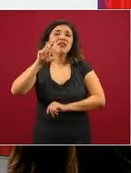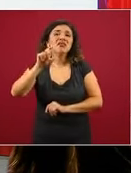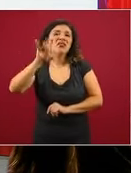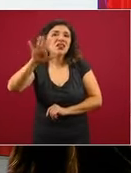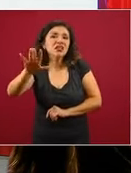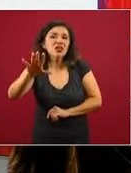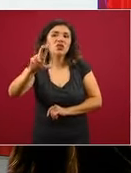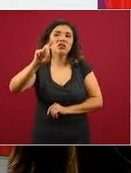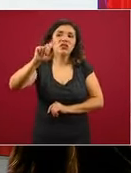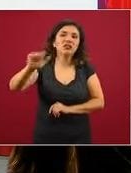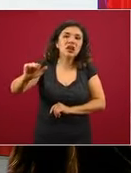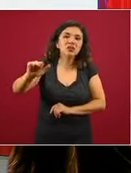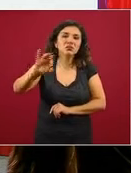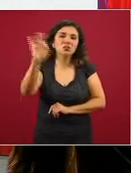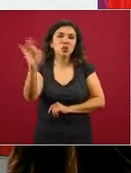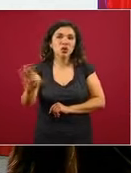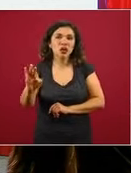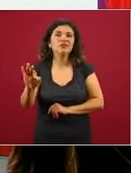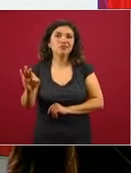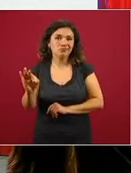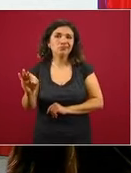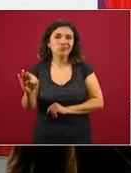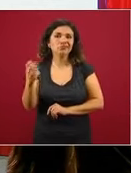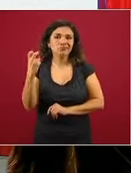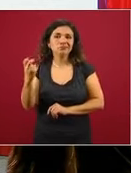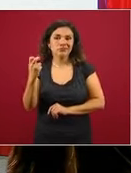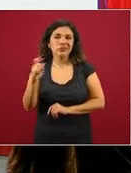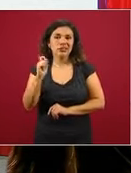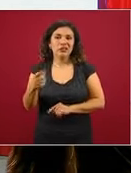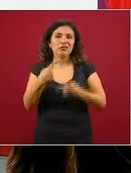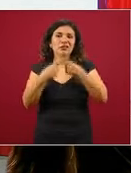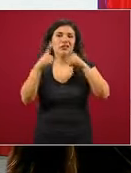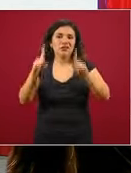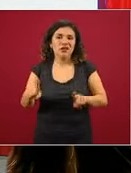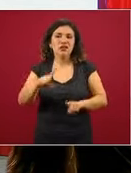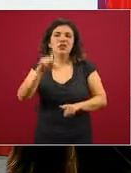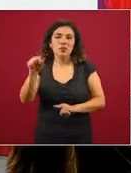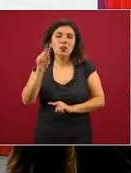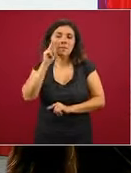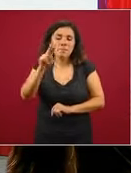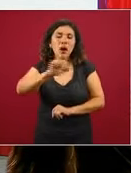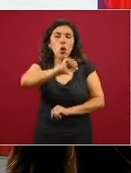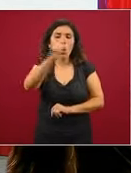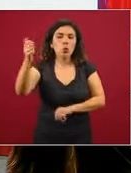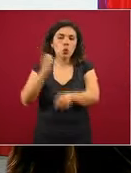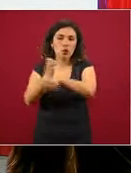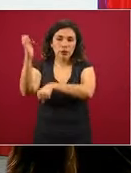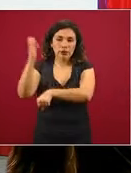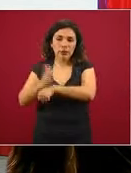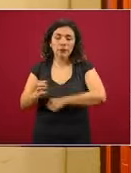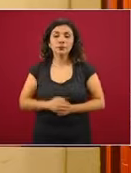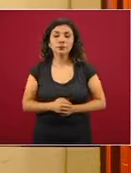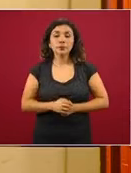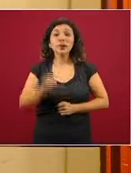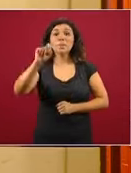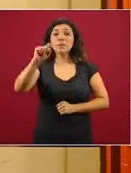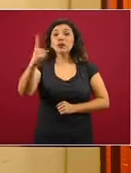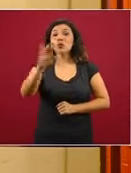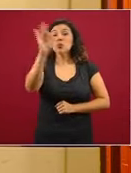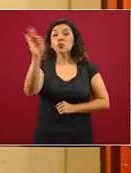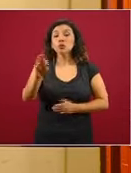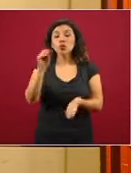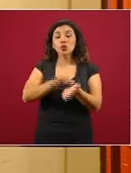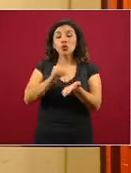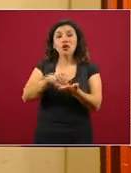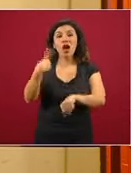35, 36%, ¿sí? Y esta es una diferencial que vamos a ver con otras entidades. 21% los casos